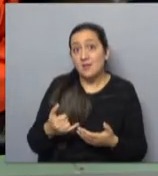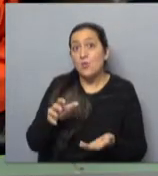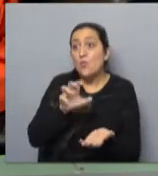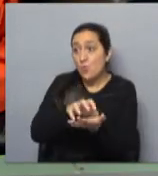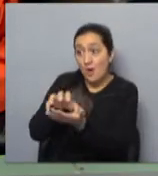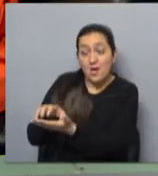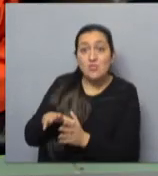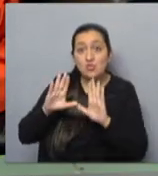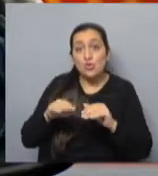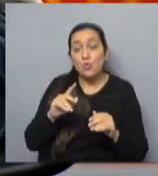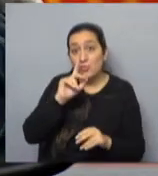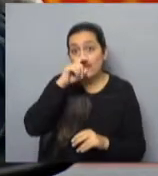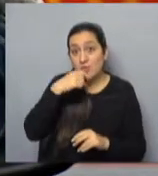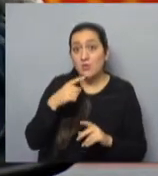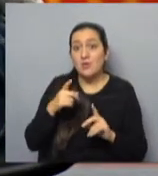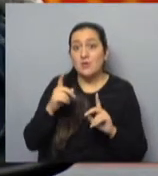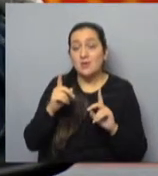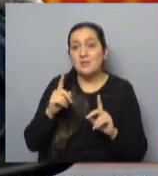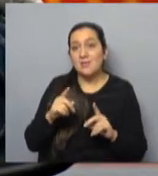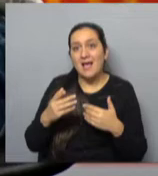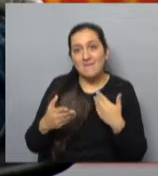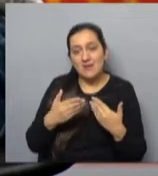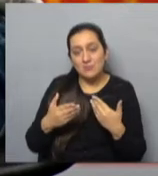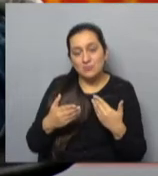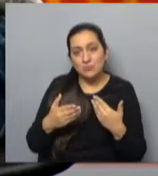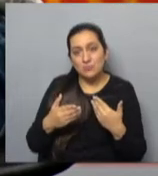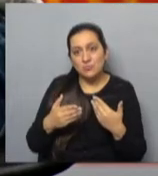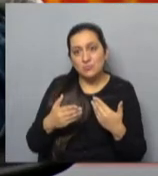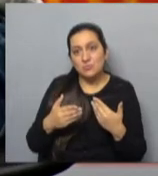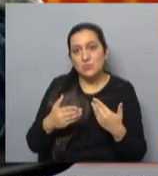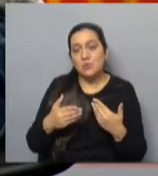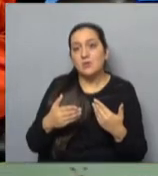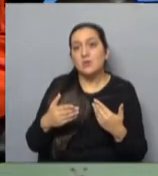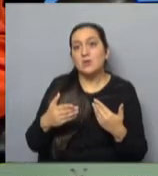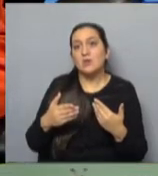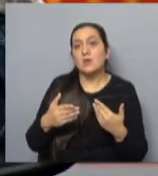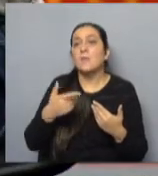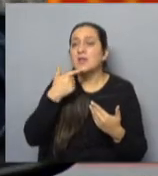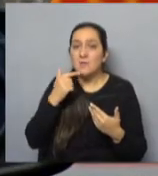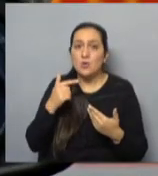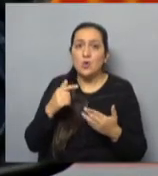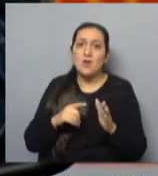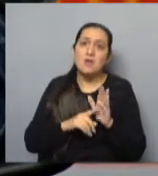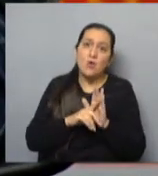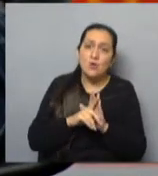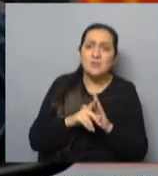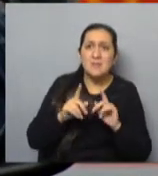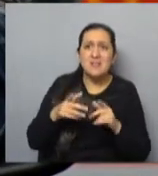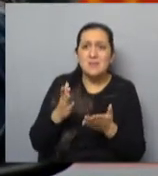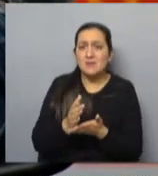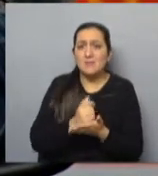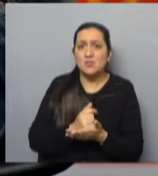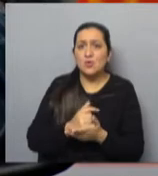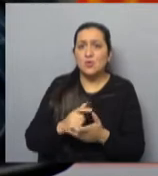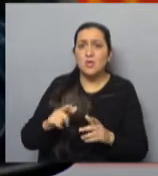todo montevideo pero también estamos hablando de montevideo pero no se hacen es a nivel de aprovecharnos del litoral en departamentos que no hay